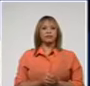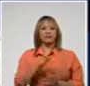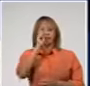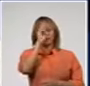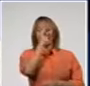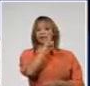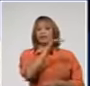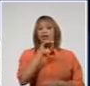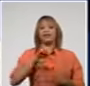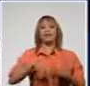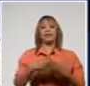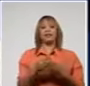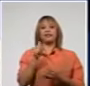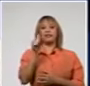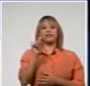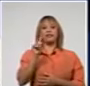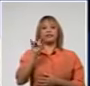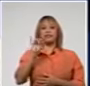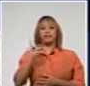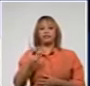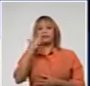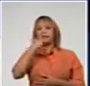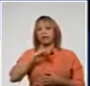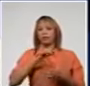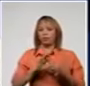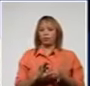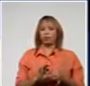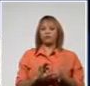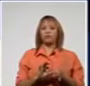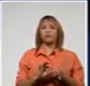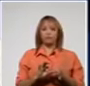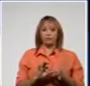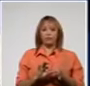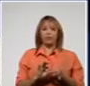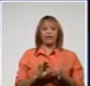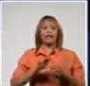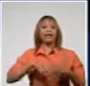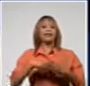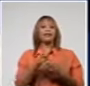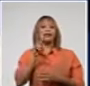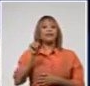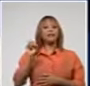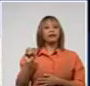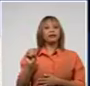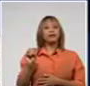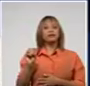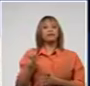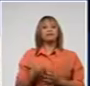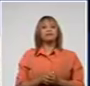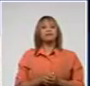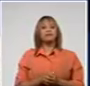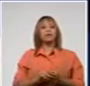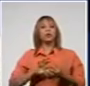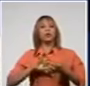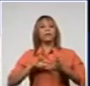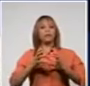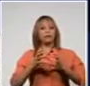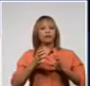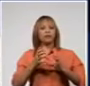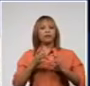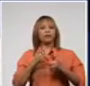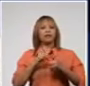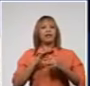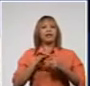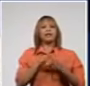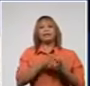día 16 de agosto. El día 20 de agosto, por algunas complicaciones, se pasa a